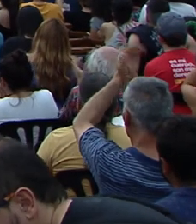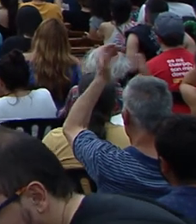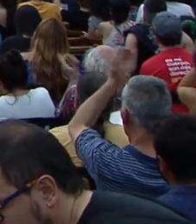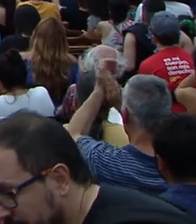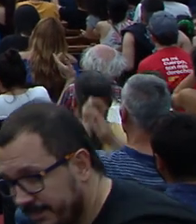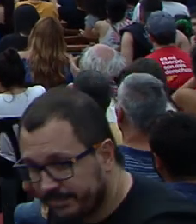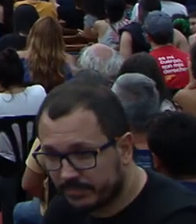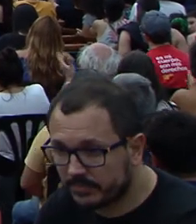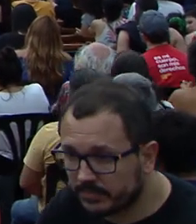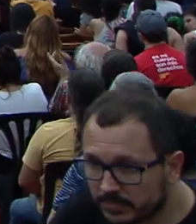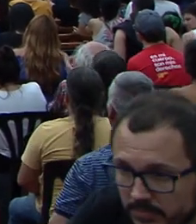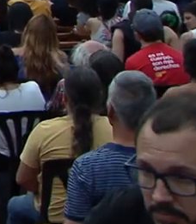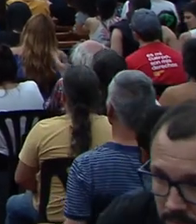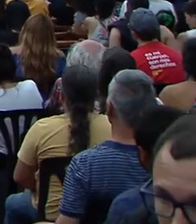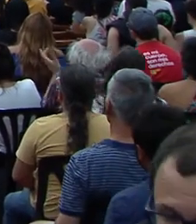Je vais vous faire